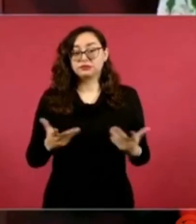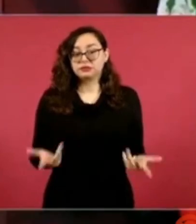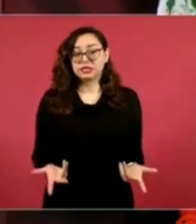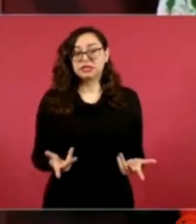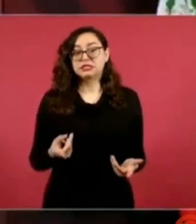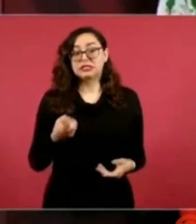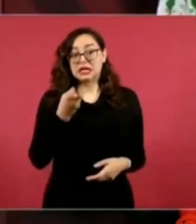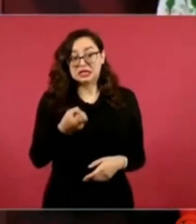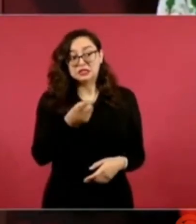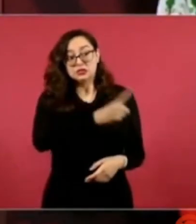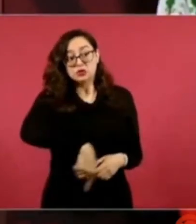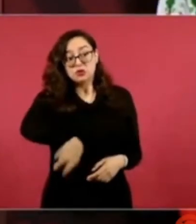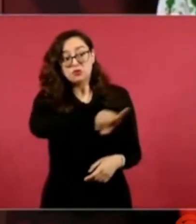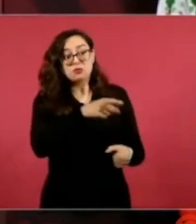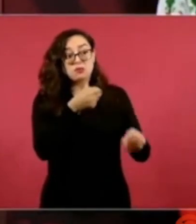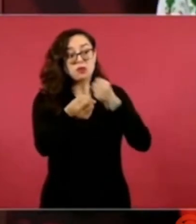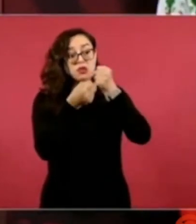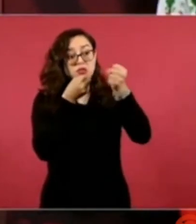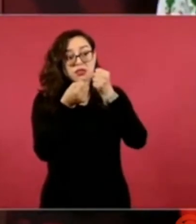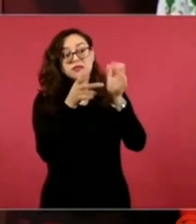todo esto.